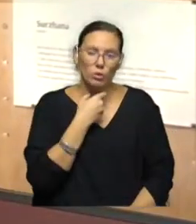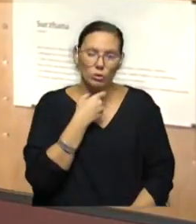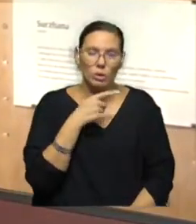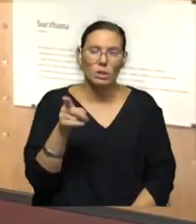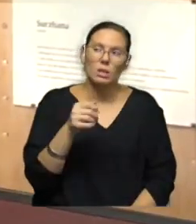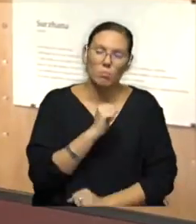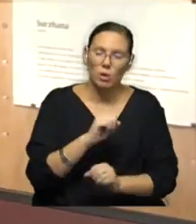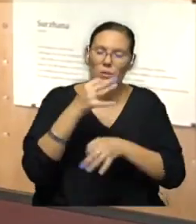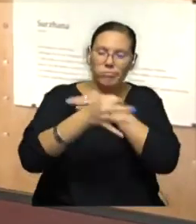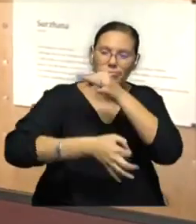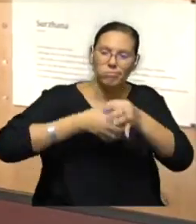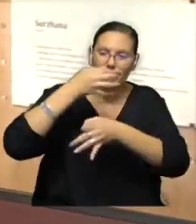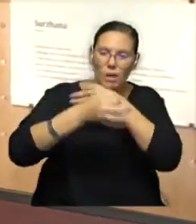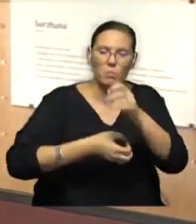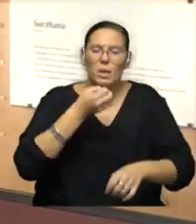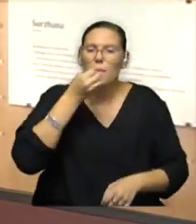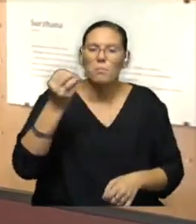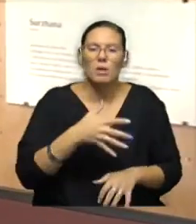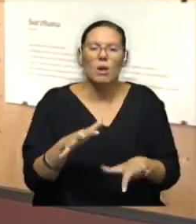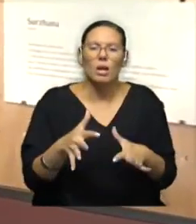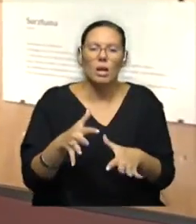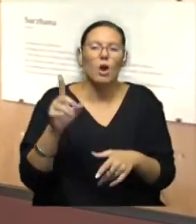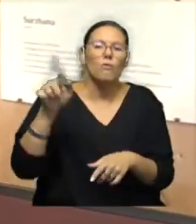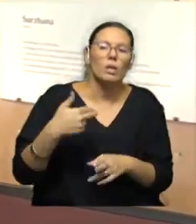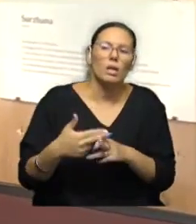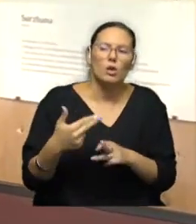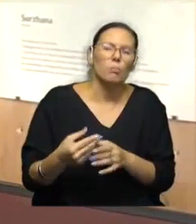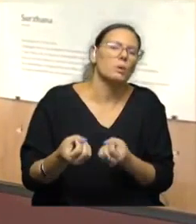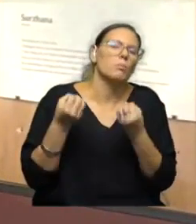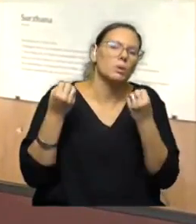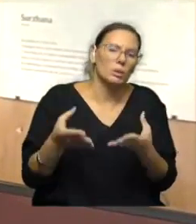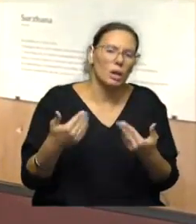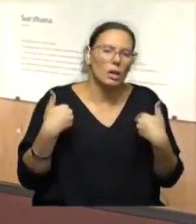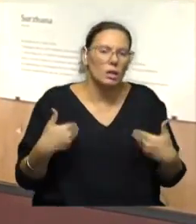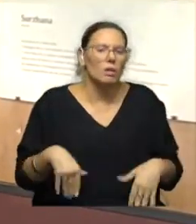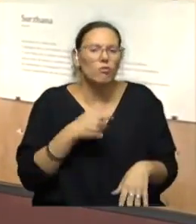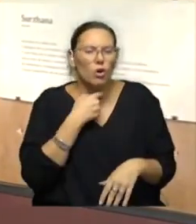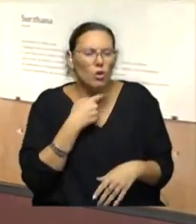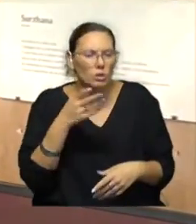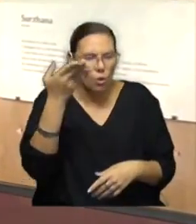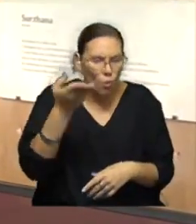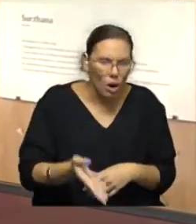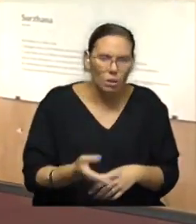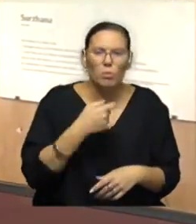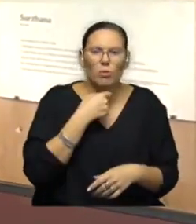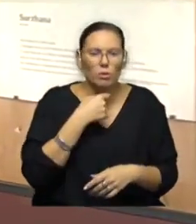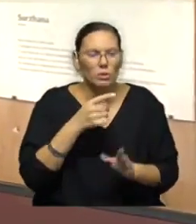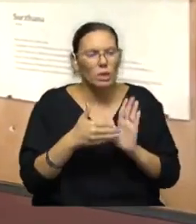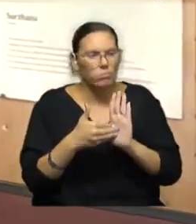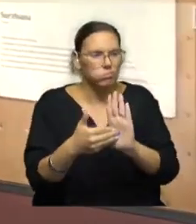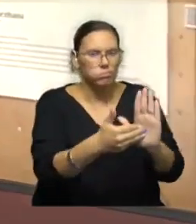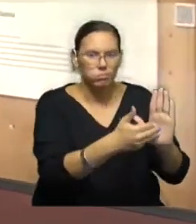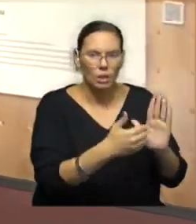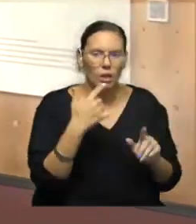ella nos va a poder explicar mucho mejor que yo de dónde viene ese nombre y qué cuerpo tiene la voz y las voces que están representadas. Así que le voy a dar